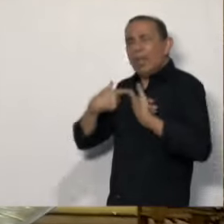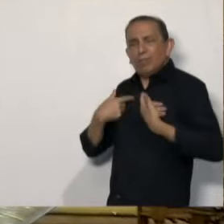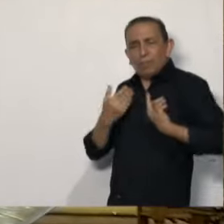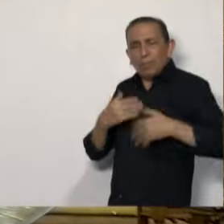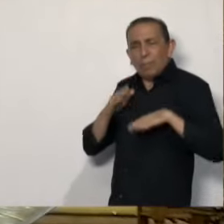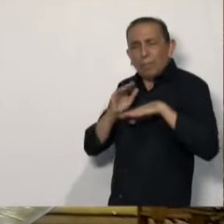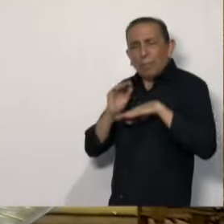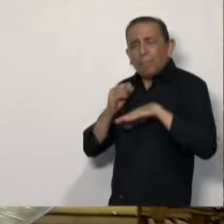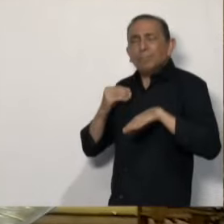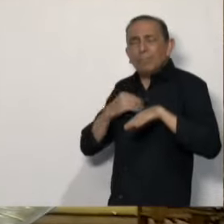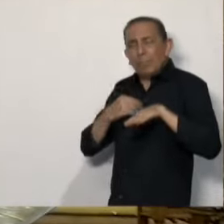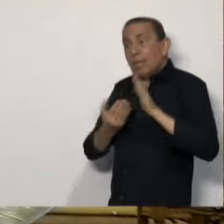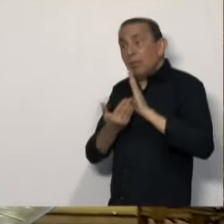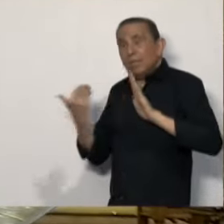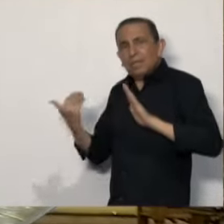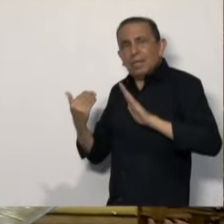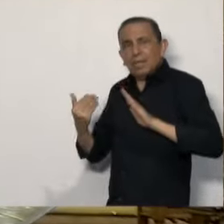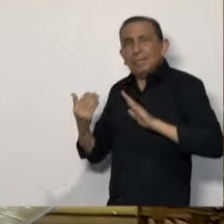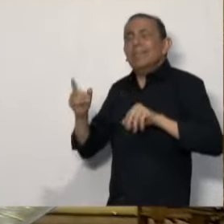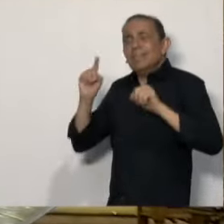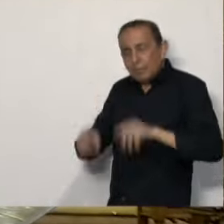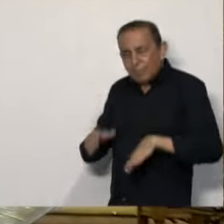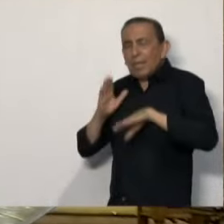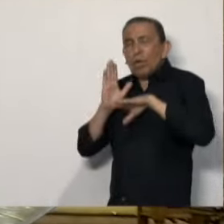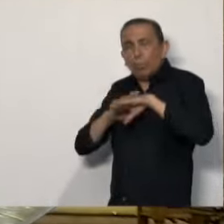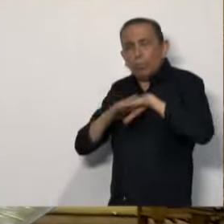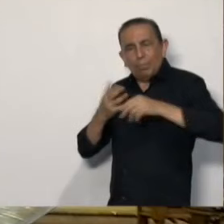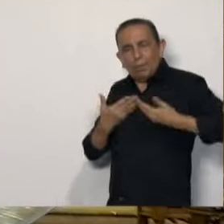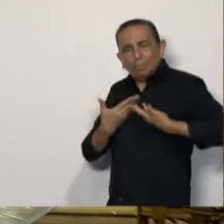pecado, pero también liberado especialmente de las culpas.